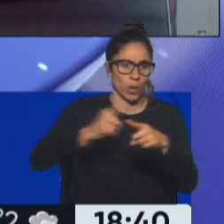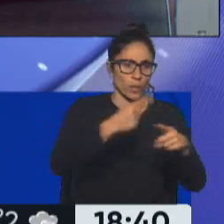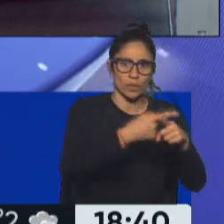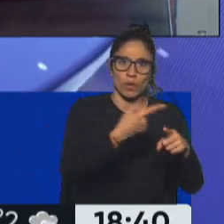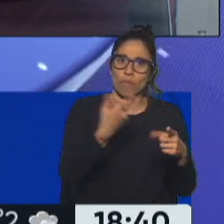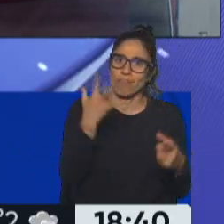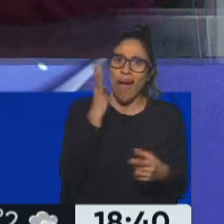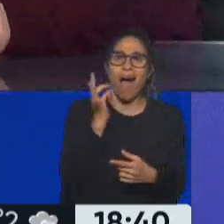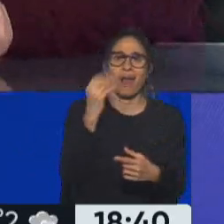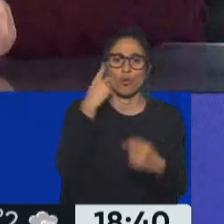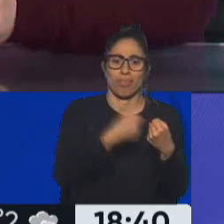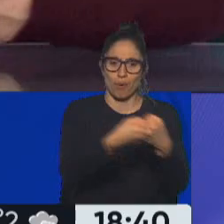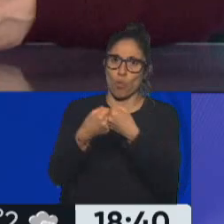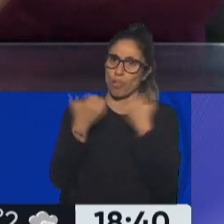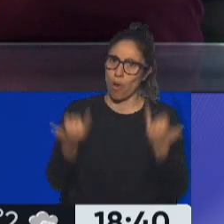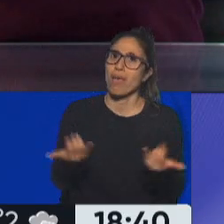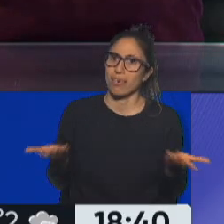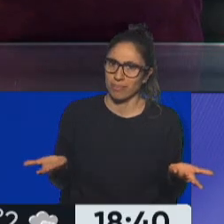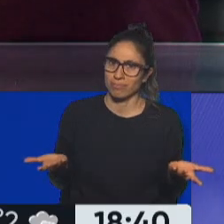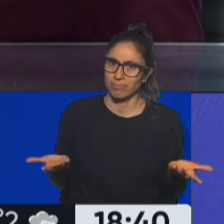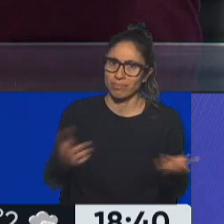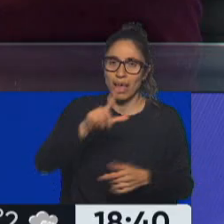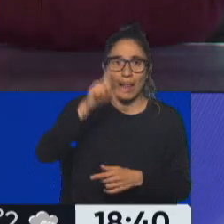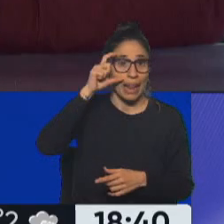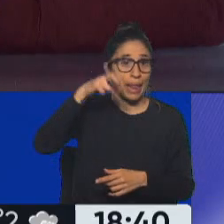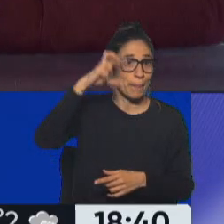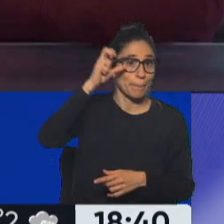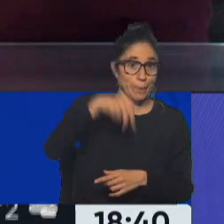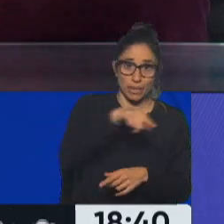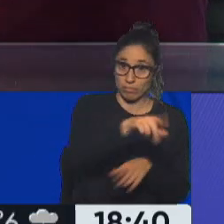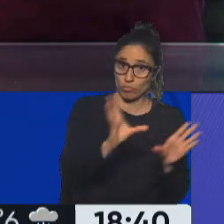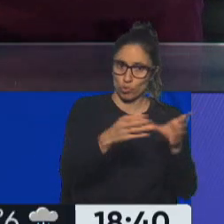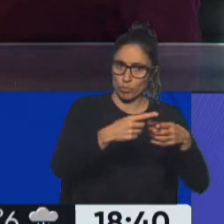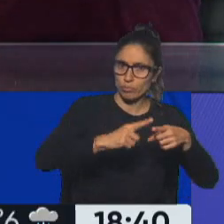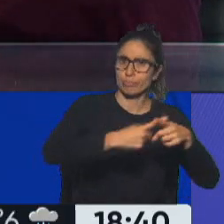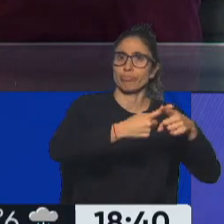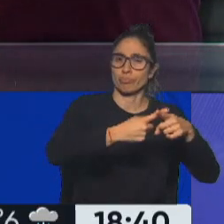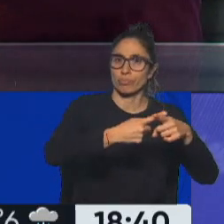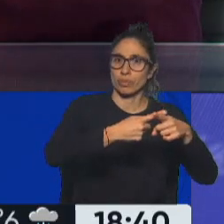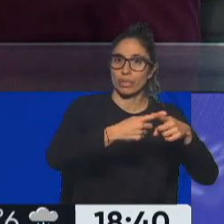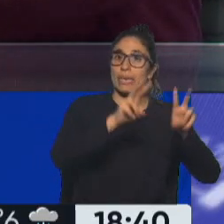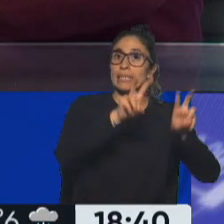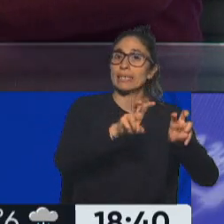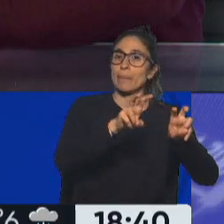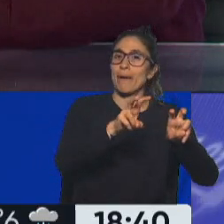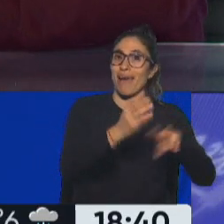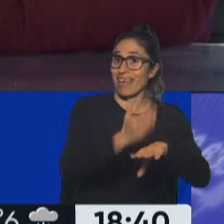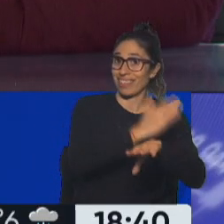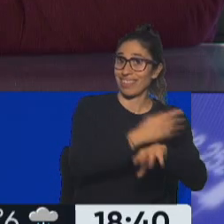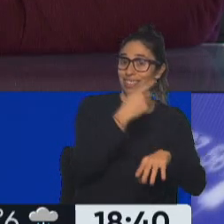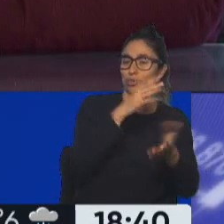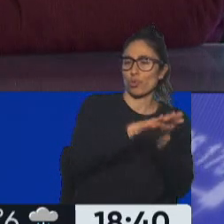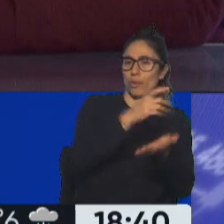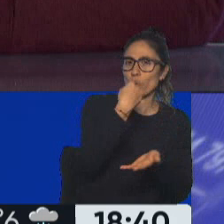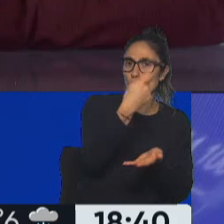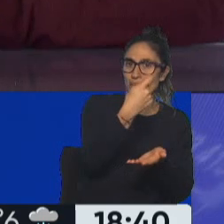la reforma de las jubilaciones, sobre todo cuando estalló el movimiento social, en algunos momentos era, digamos, bastante contraria al